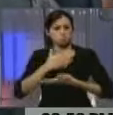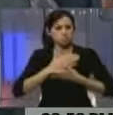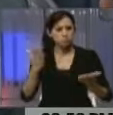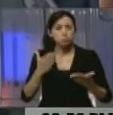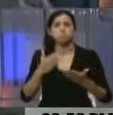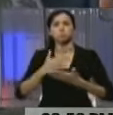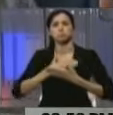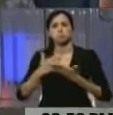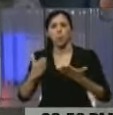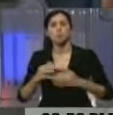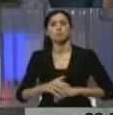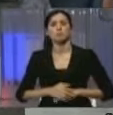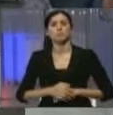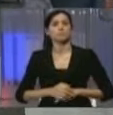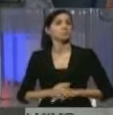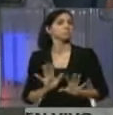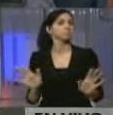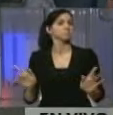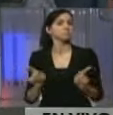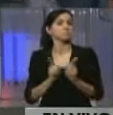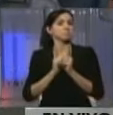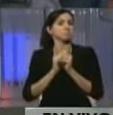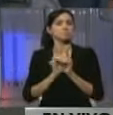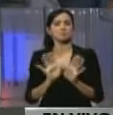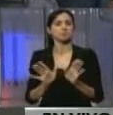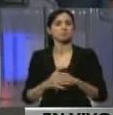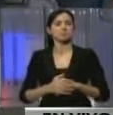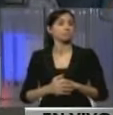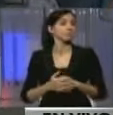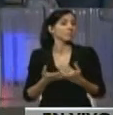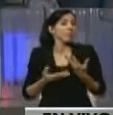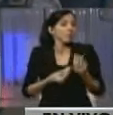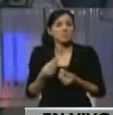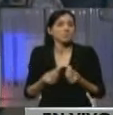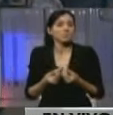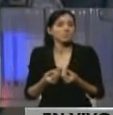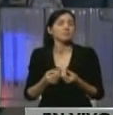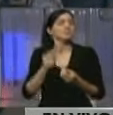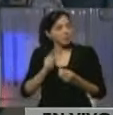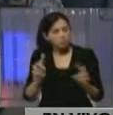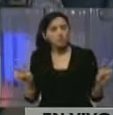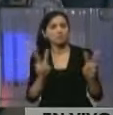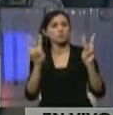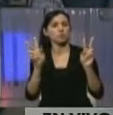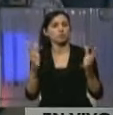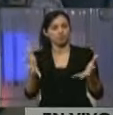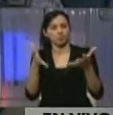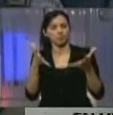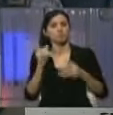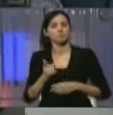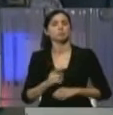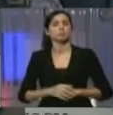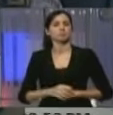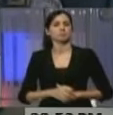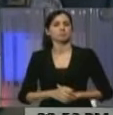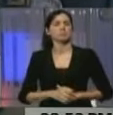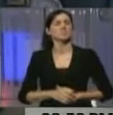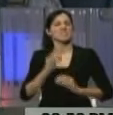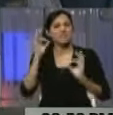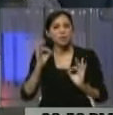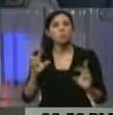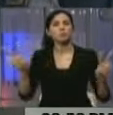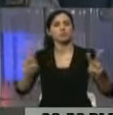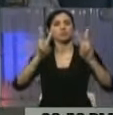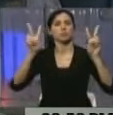que aquí no queda otra opción sino obtener la victoria. Y esa victoria la vamos a obtener, mi comandante en